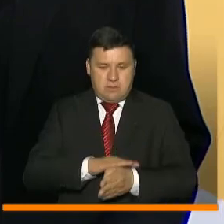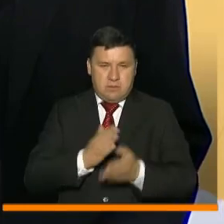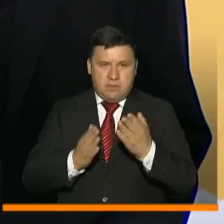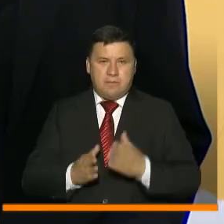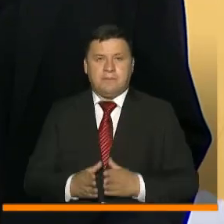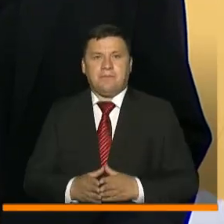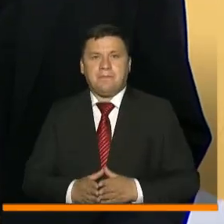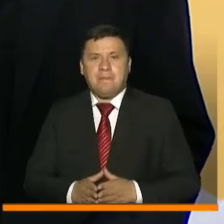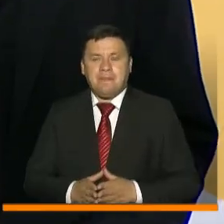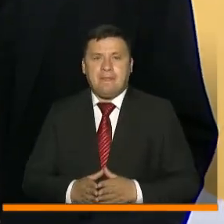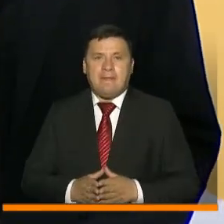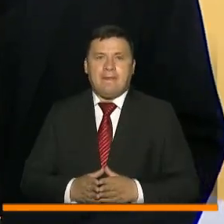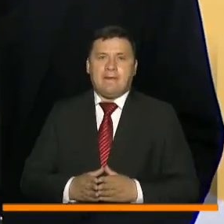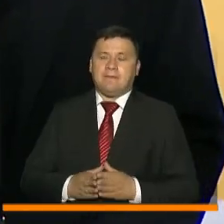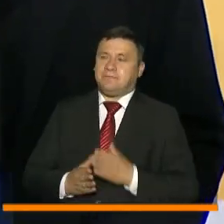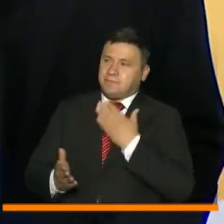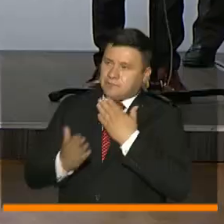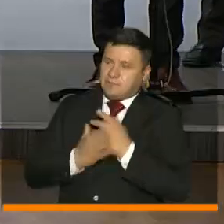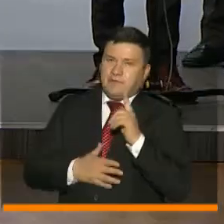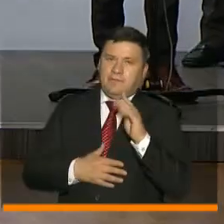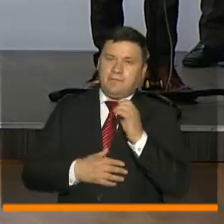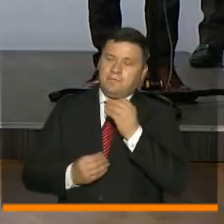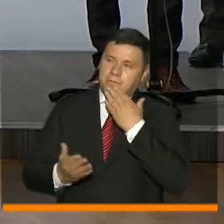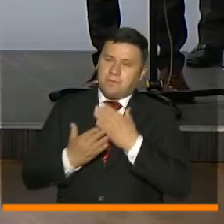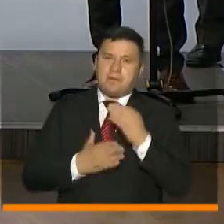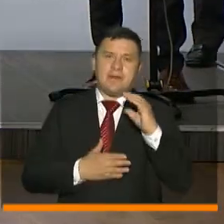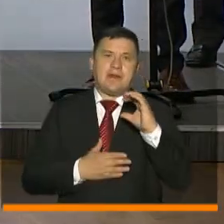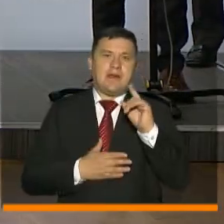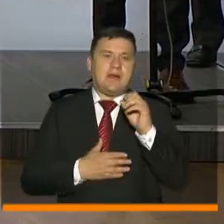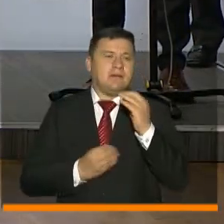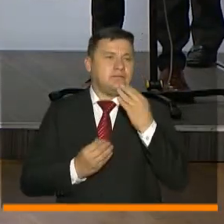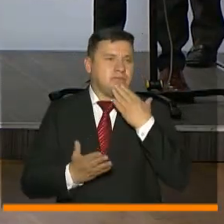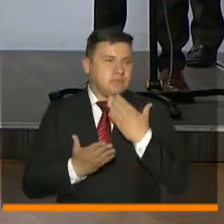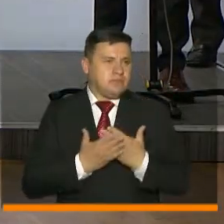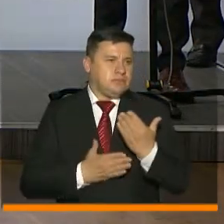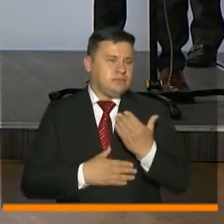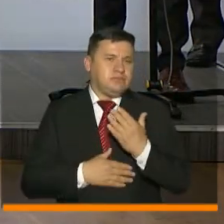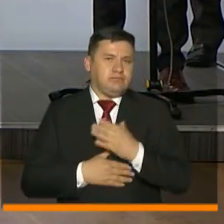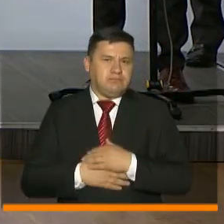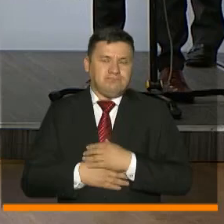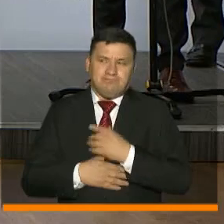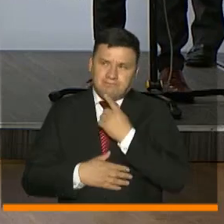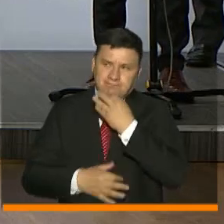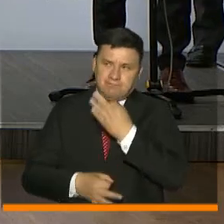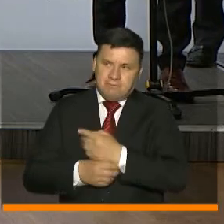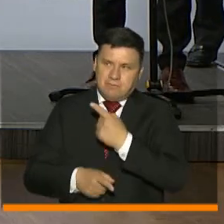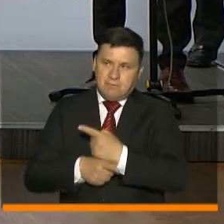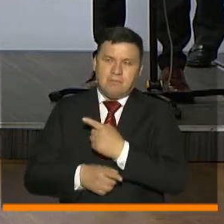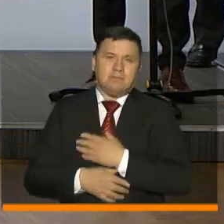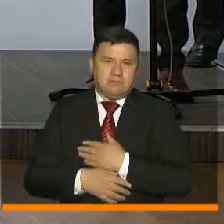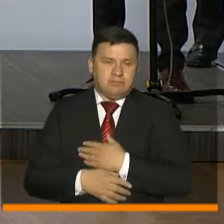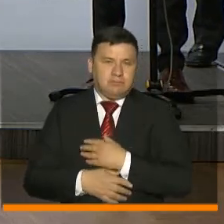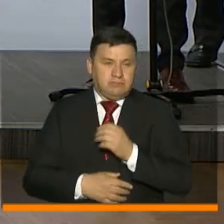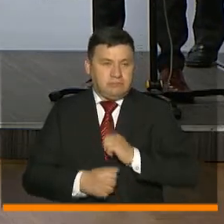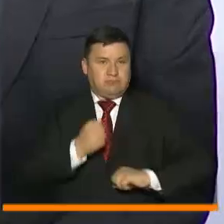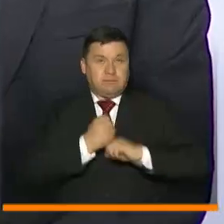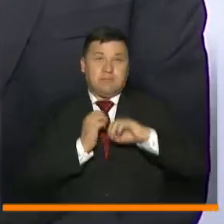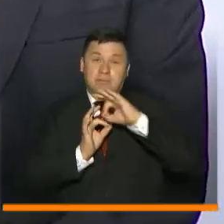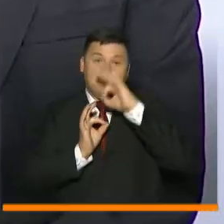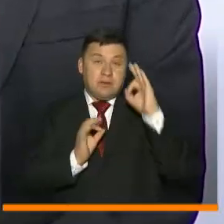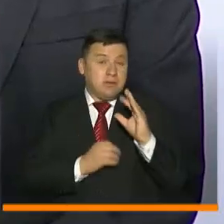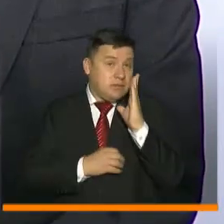adelante. Fede, gracias. Carlos, de verdad, muchas gracias, porque indiscutiblemente, sin el apoyo a las